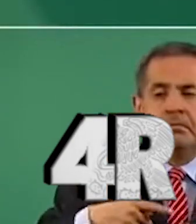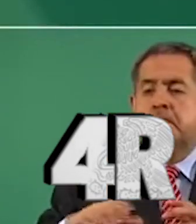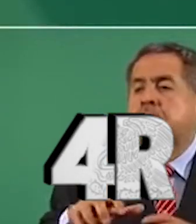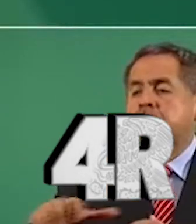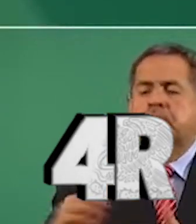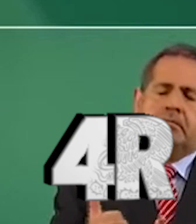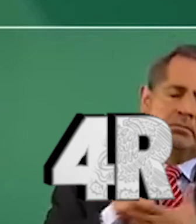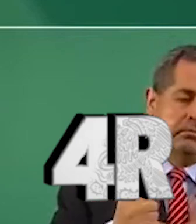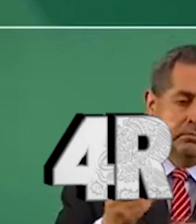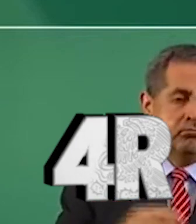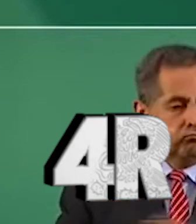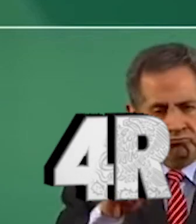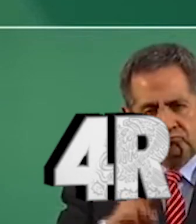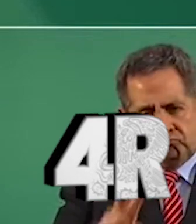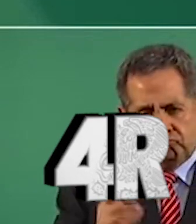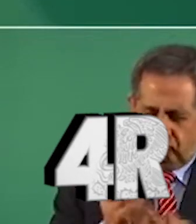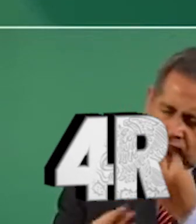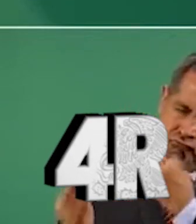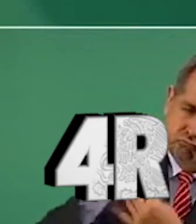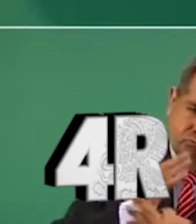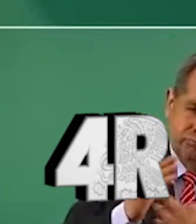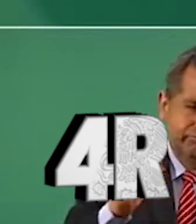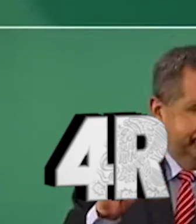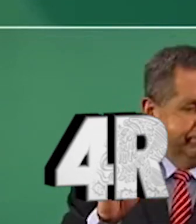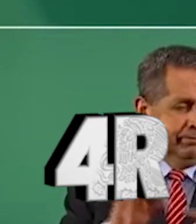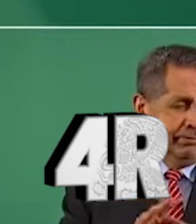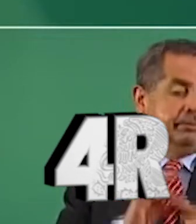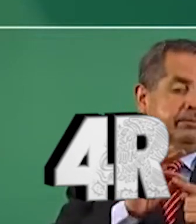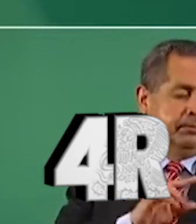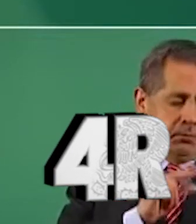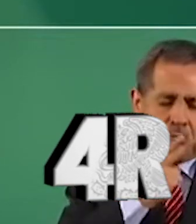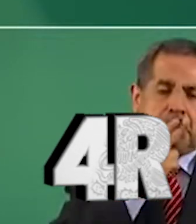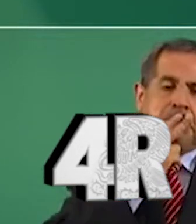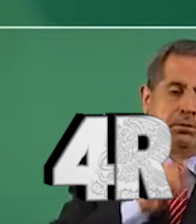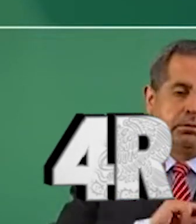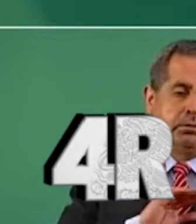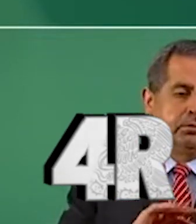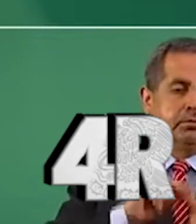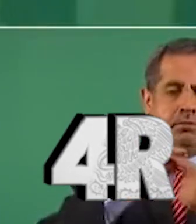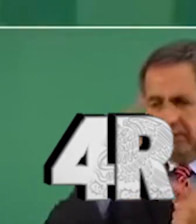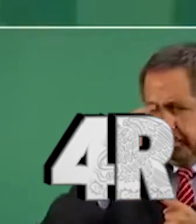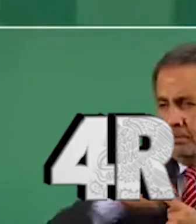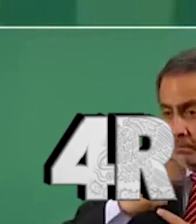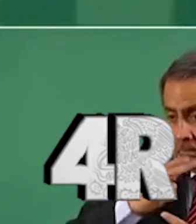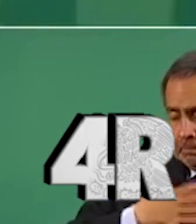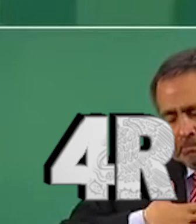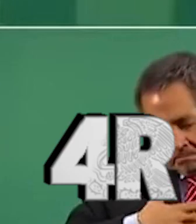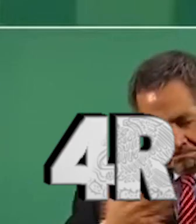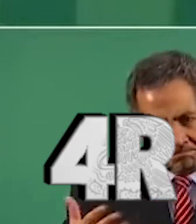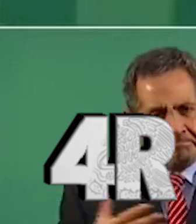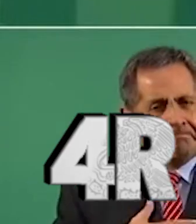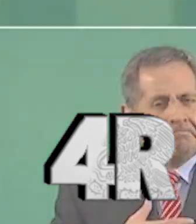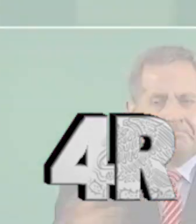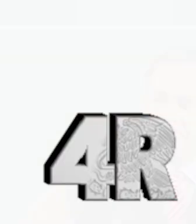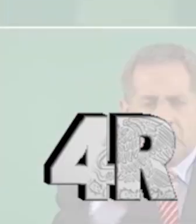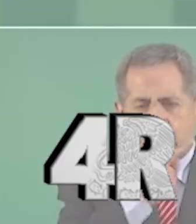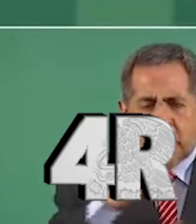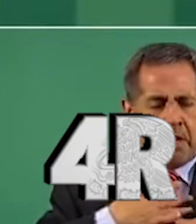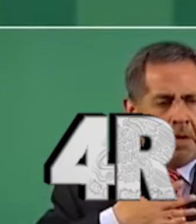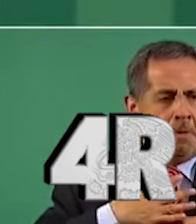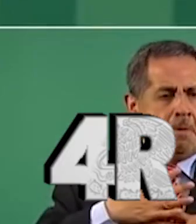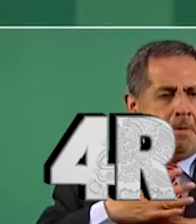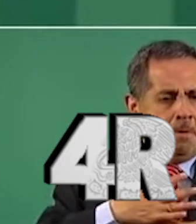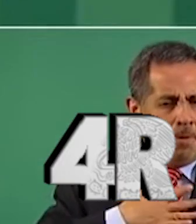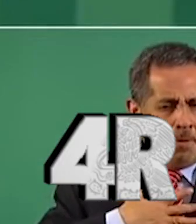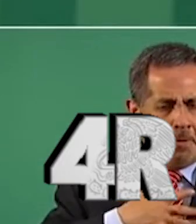dieron un tratamiento, vamos a decir, especial por el afecto, por el cariño con que me trataron. Y pues